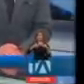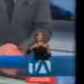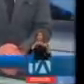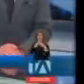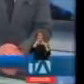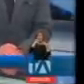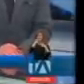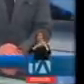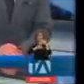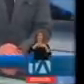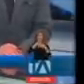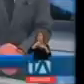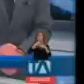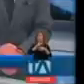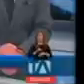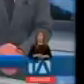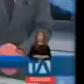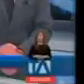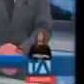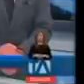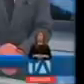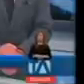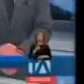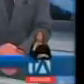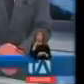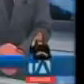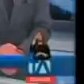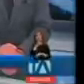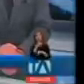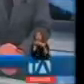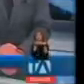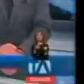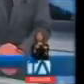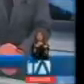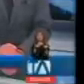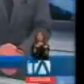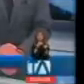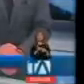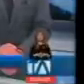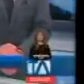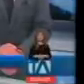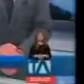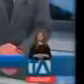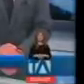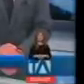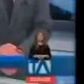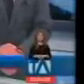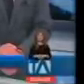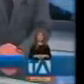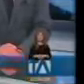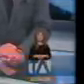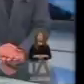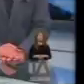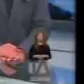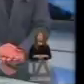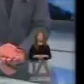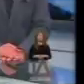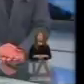fraude procesal en grado de tentativa. Así se determinó hoy tras reformular los cargos en su contra.